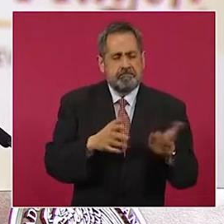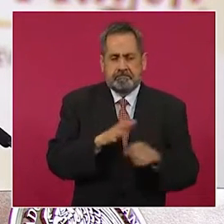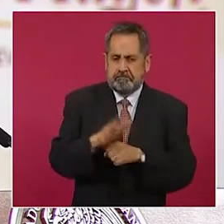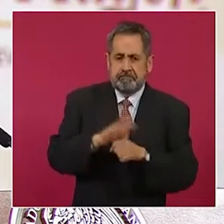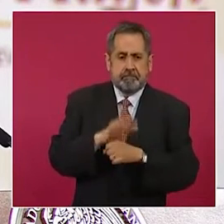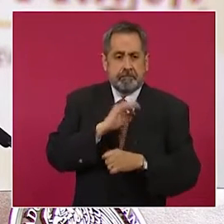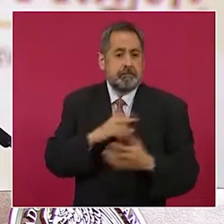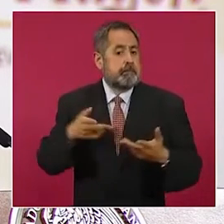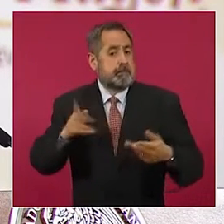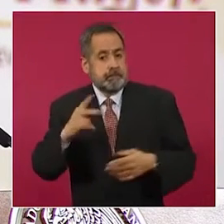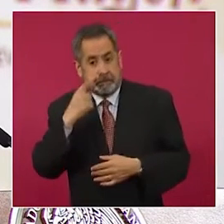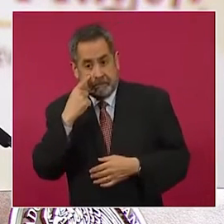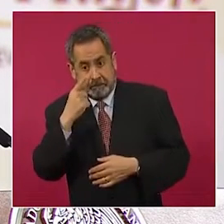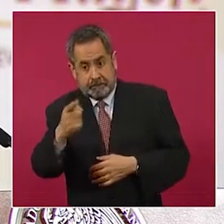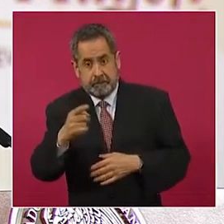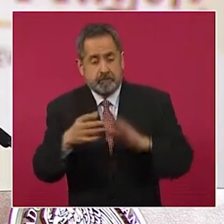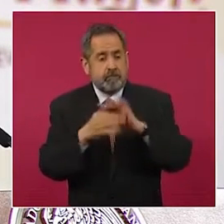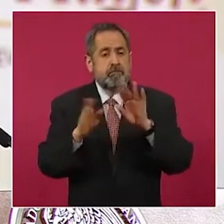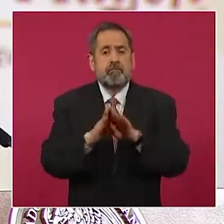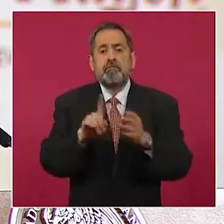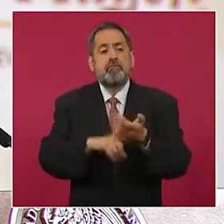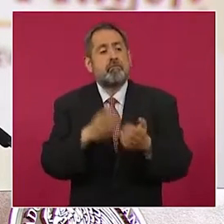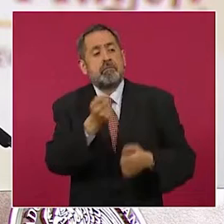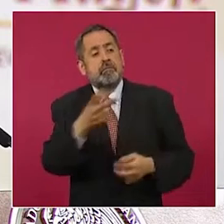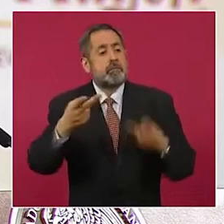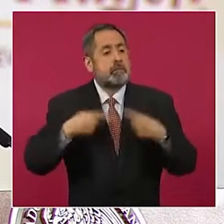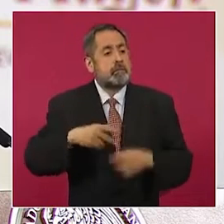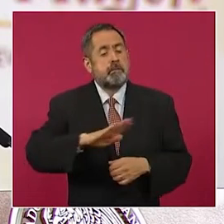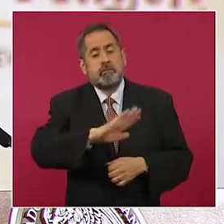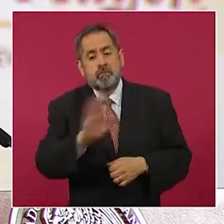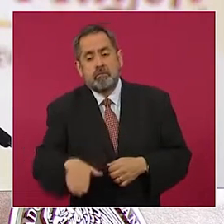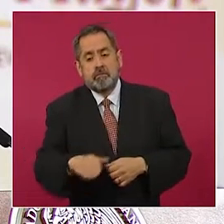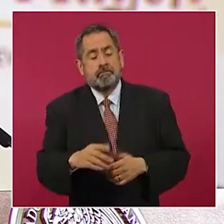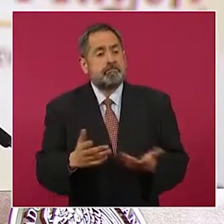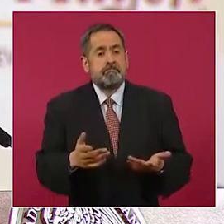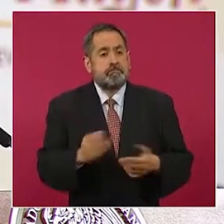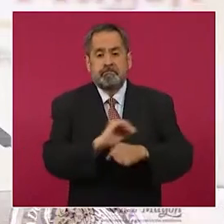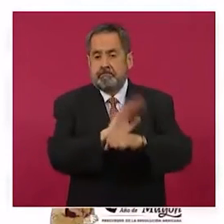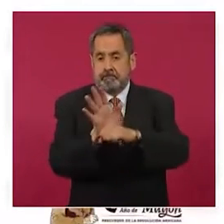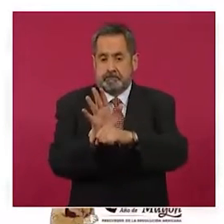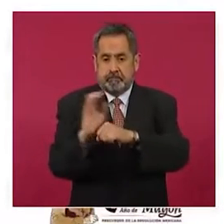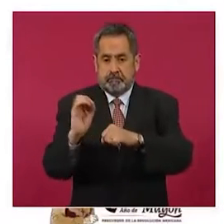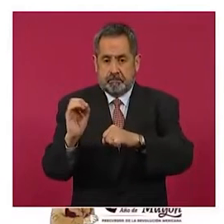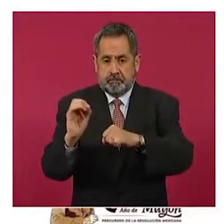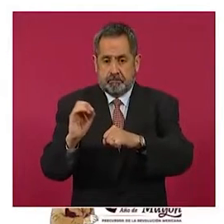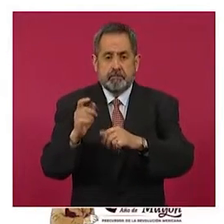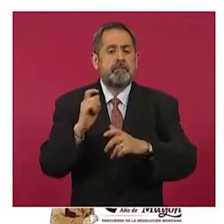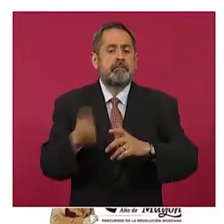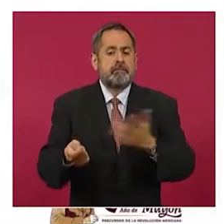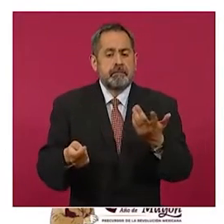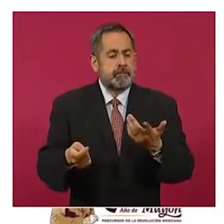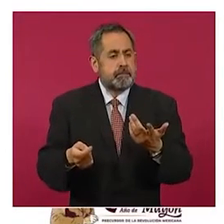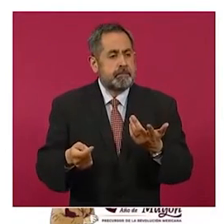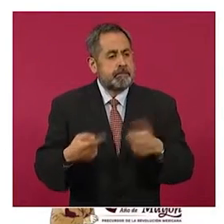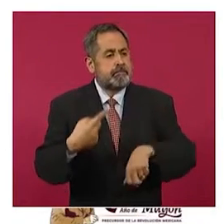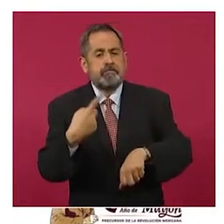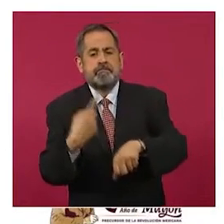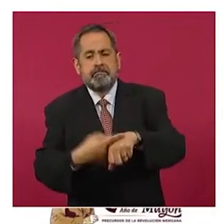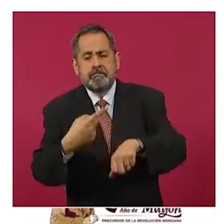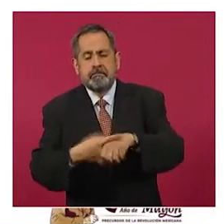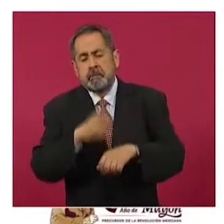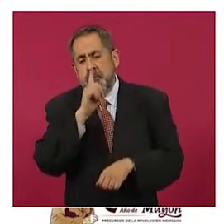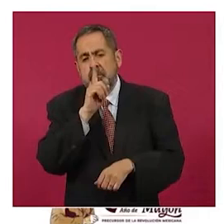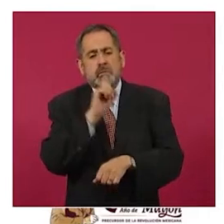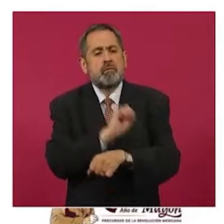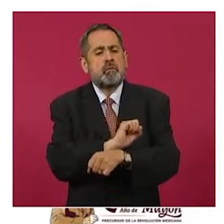y también en la siguiente curva de defunciones, Omicron característicamente es una variante que produce enfermedad más